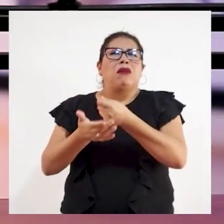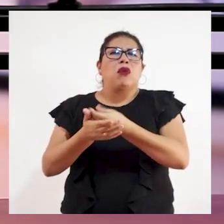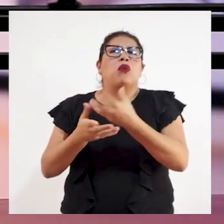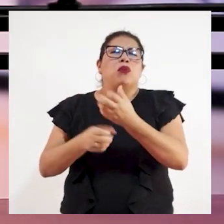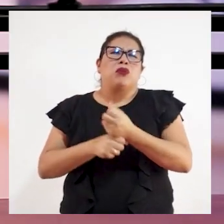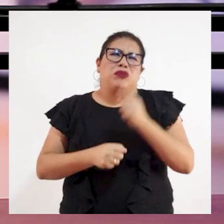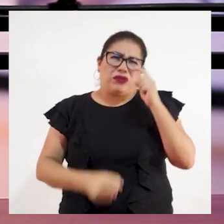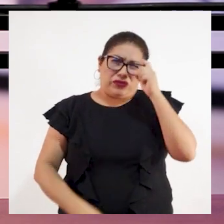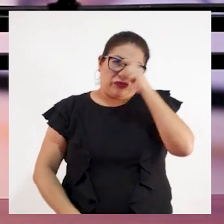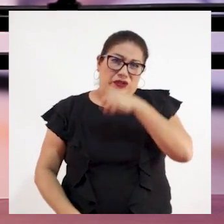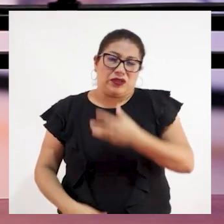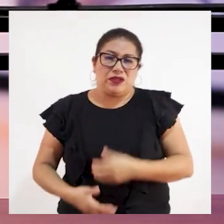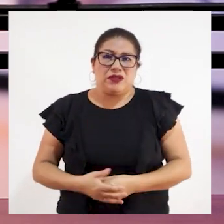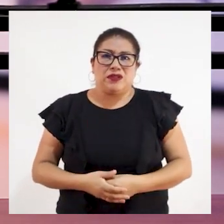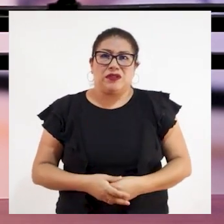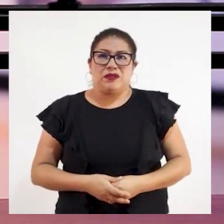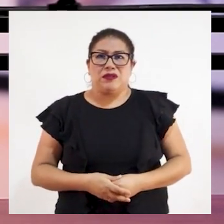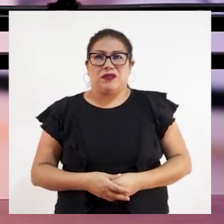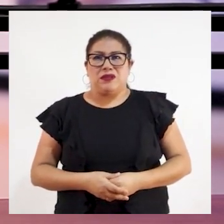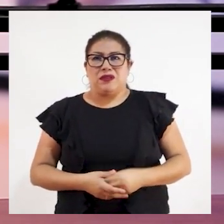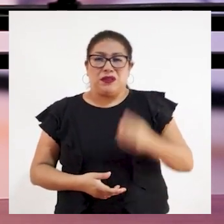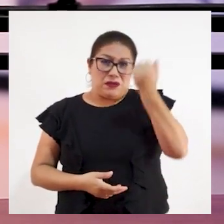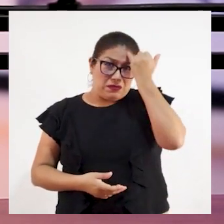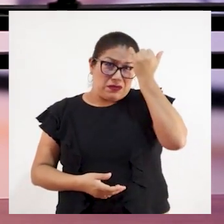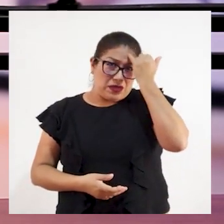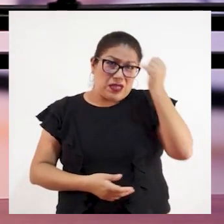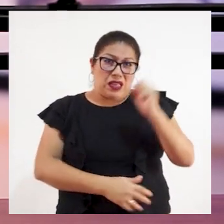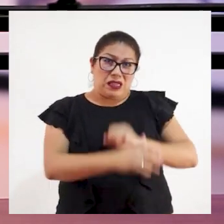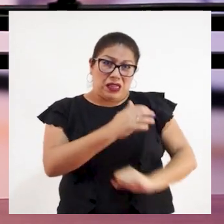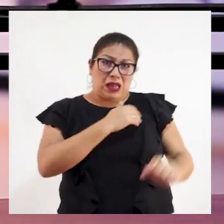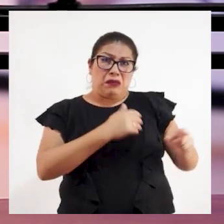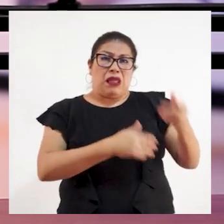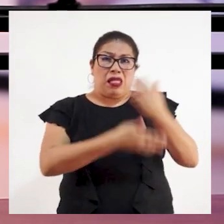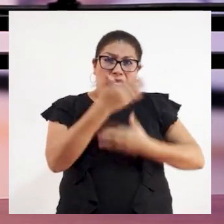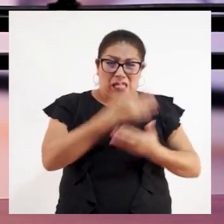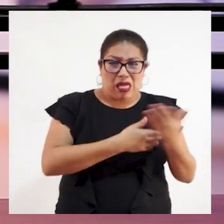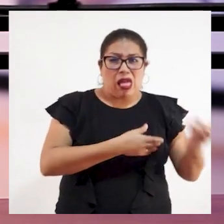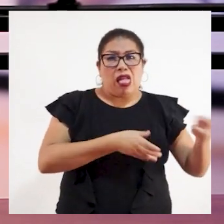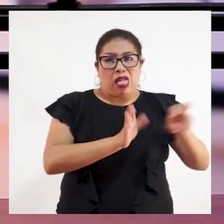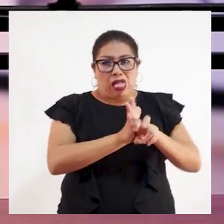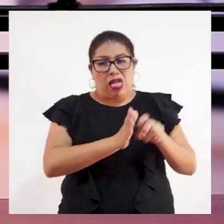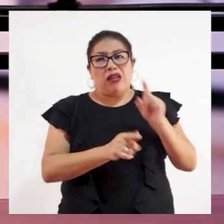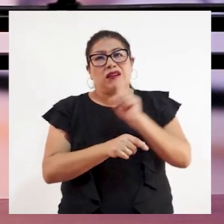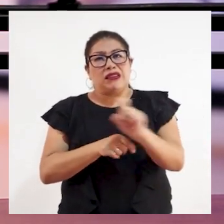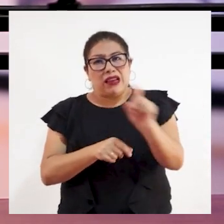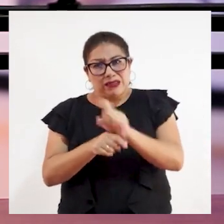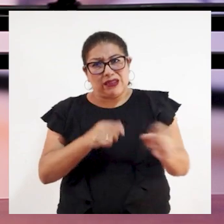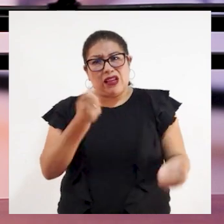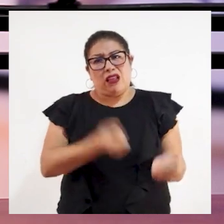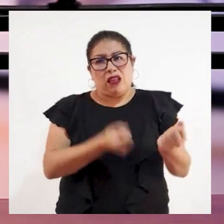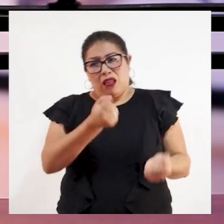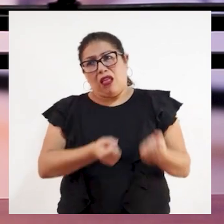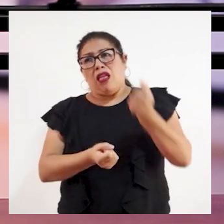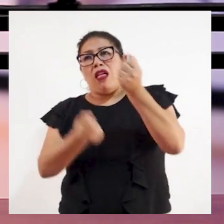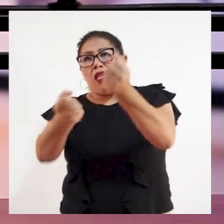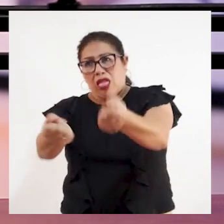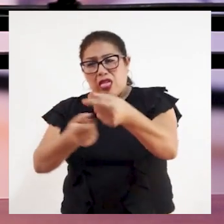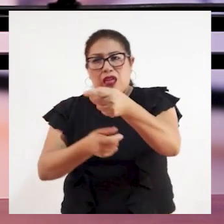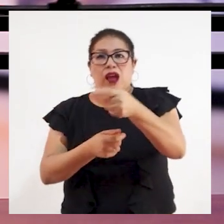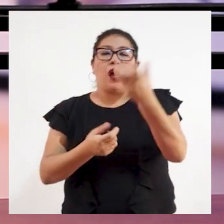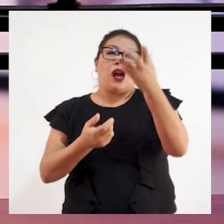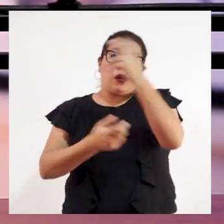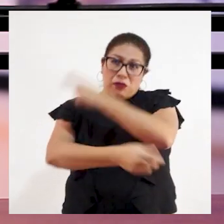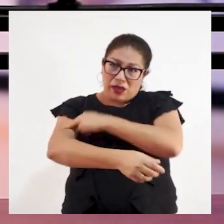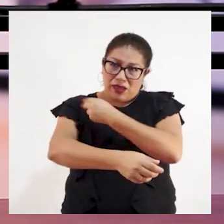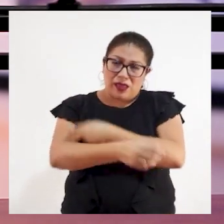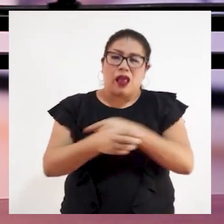complicado. Claro, porque va a tener que tomar un taxi para llevar a su hijo, a la persona, al hospital y regresarle un